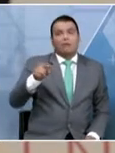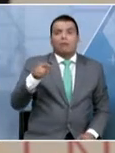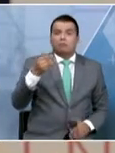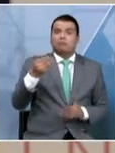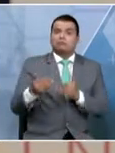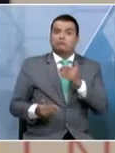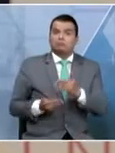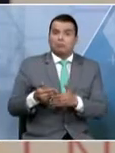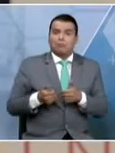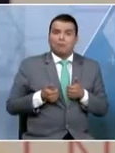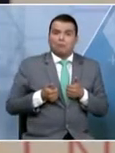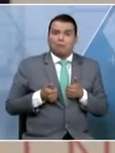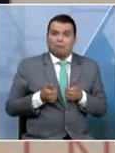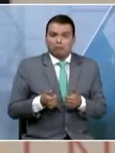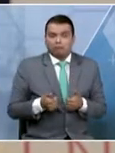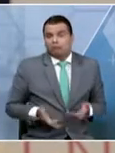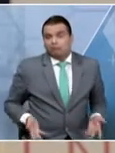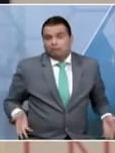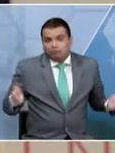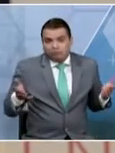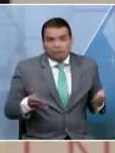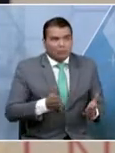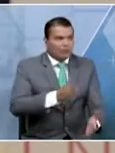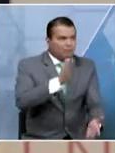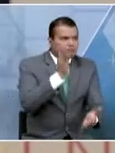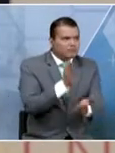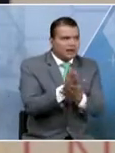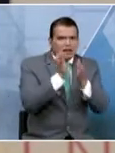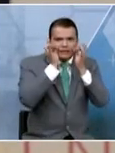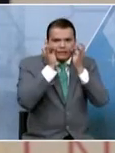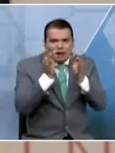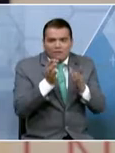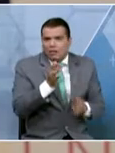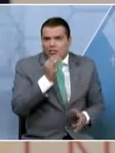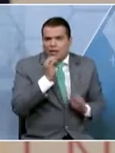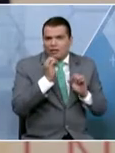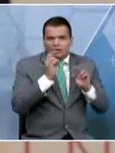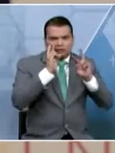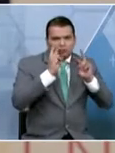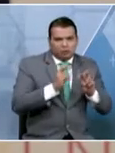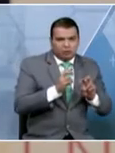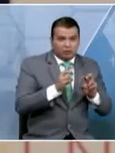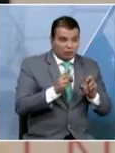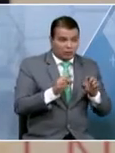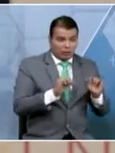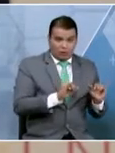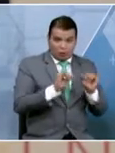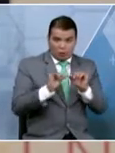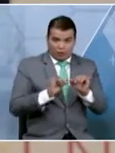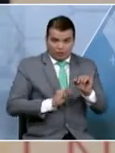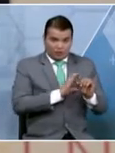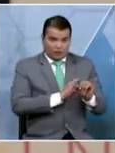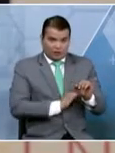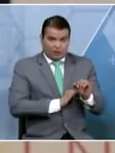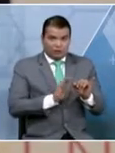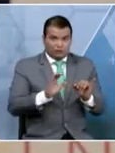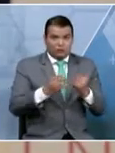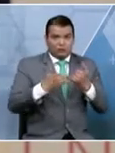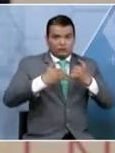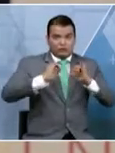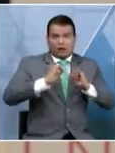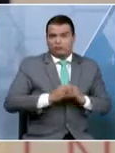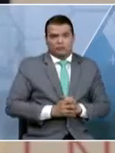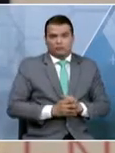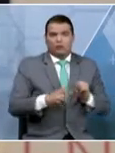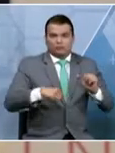favorable no se ha publicado nada es decir no hay un estudio como como este que estamos empezando que